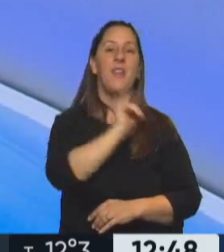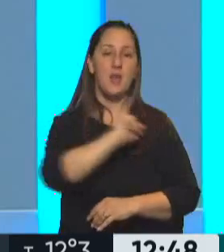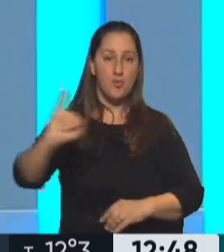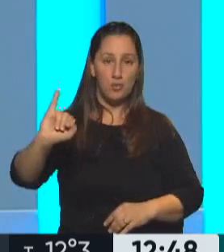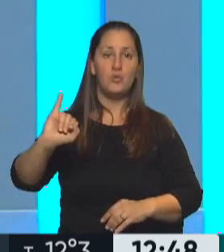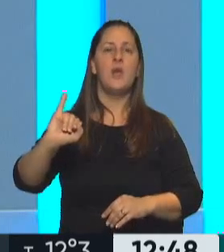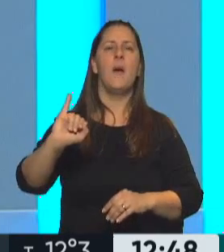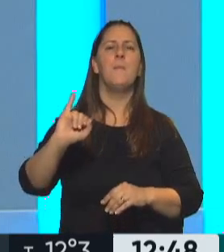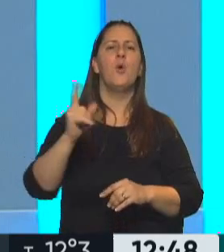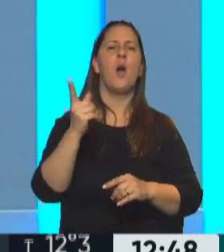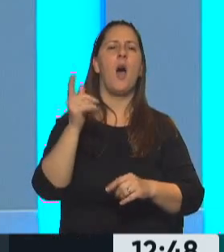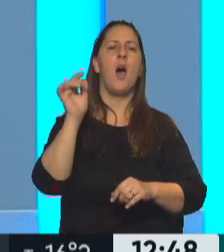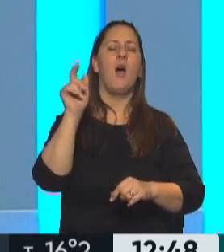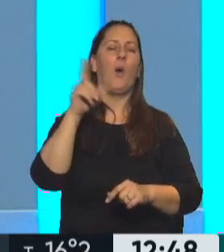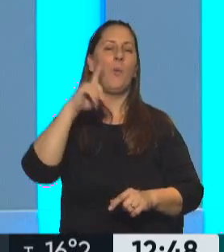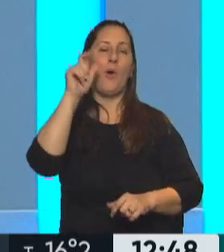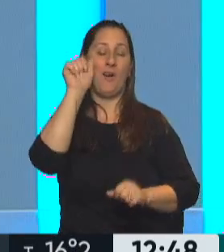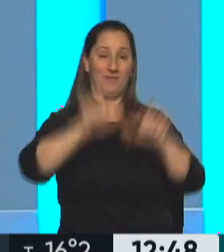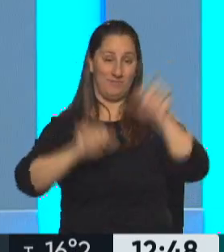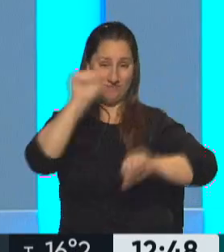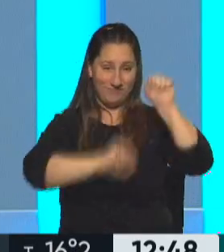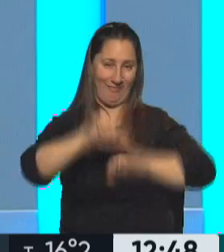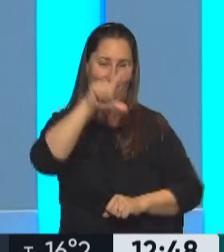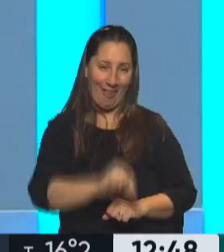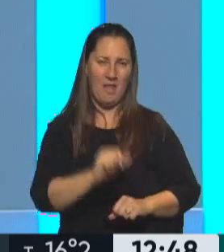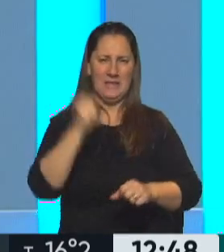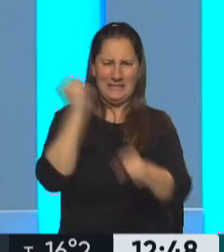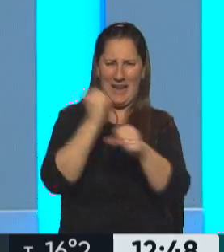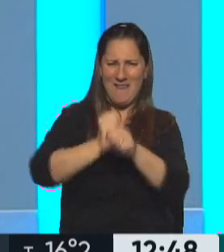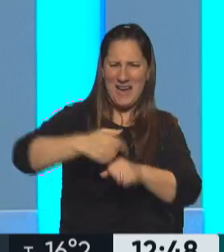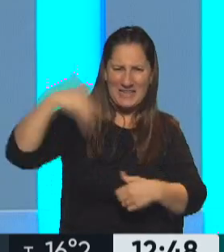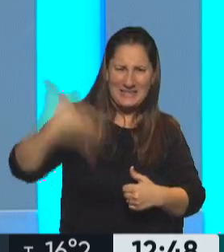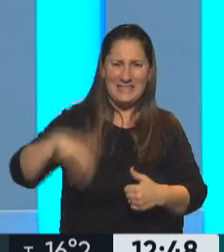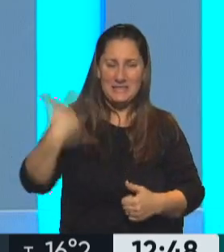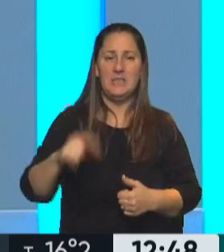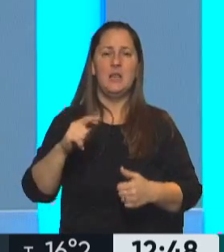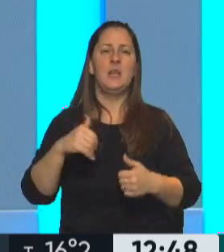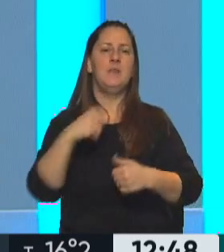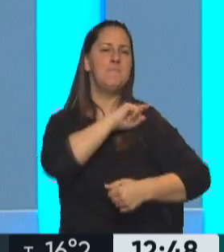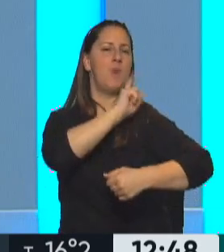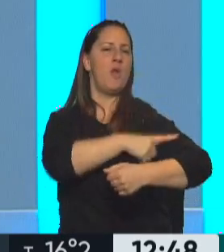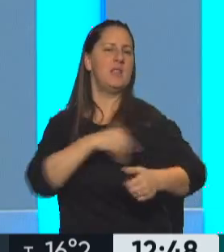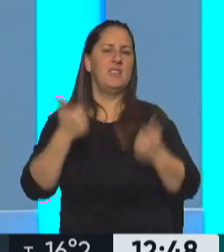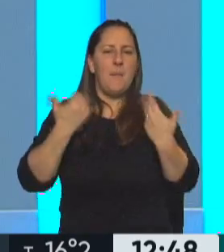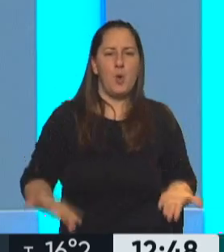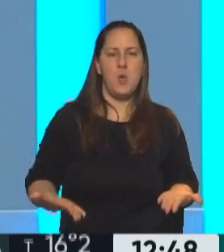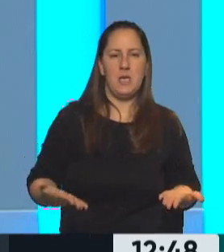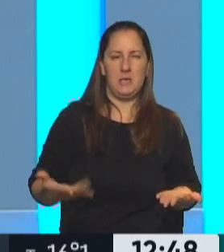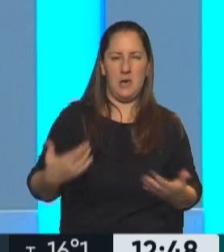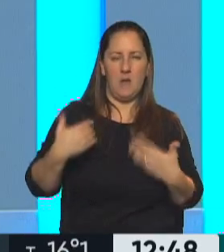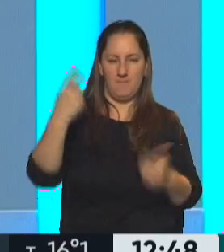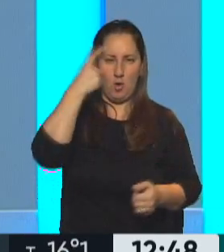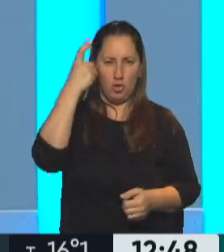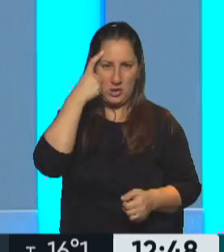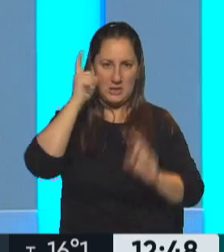reducción a la servidumbre explotación laboral abuso de poder y de conciencia Claro porque